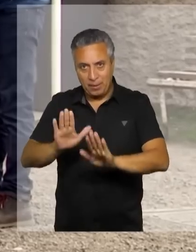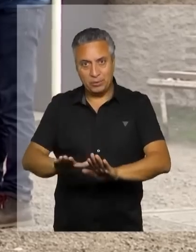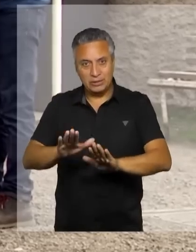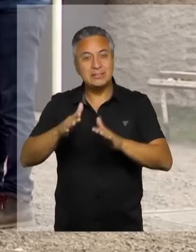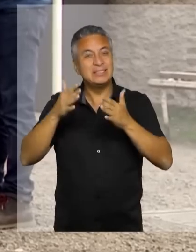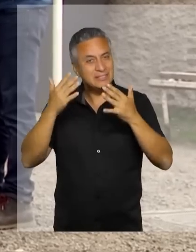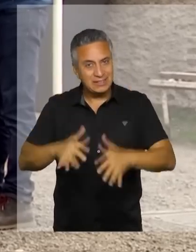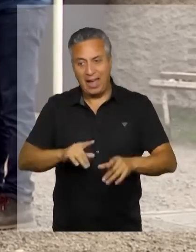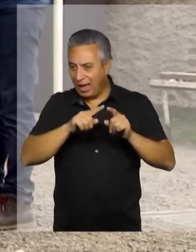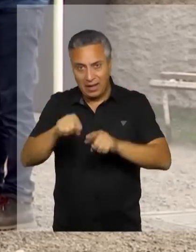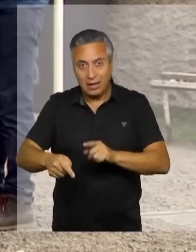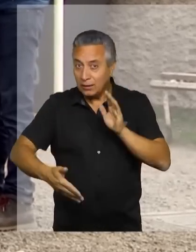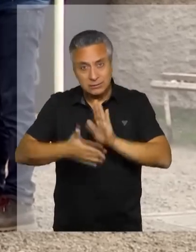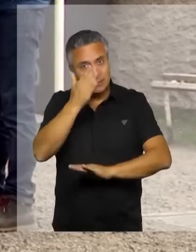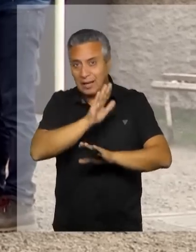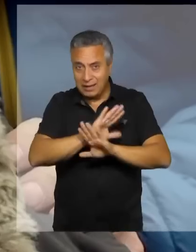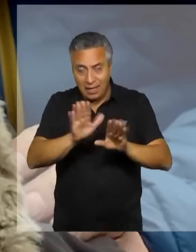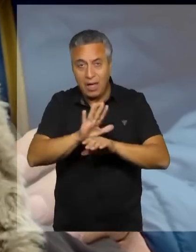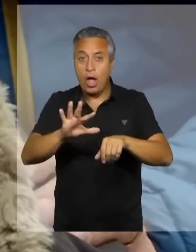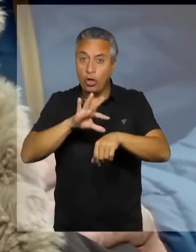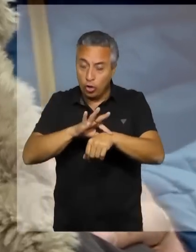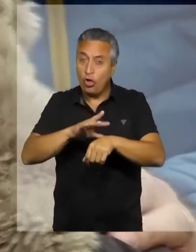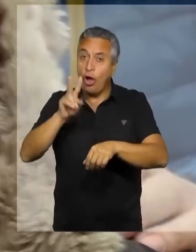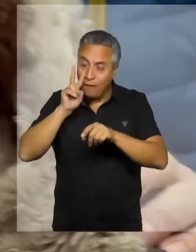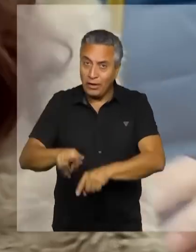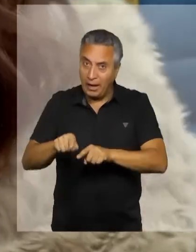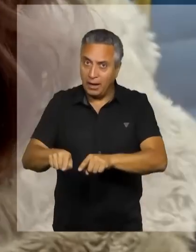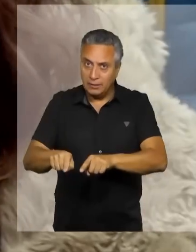Ya estamos acá, no nos vamos a ir a ninguna parte hasta que un doctor te vea, ¿ok?